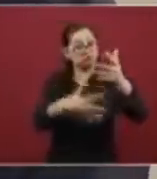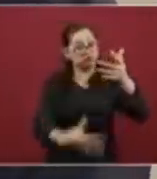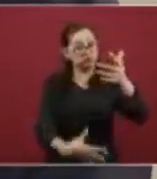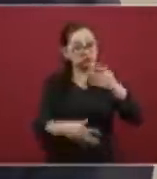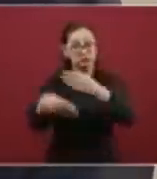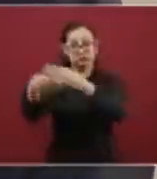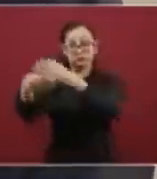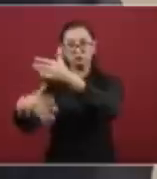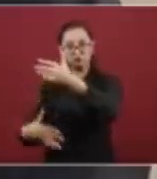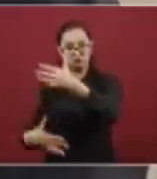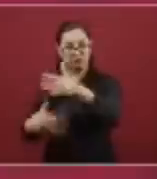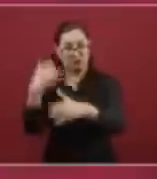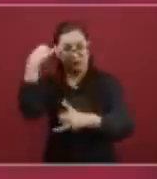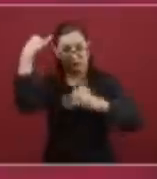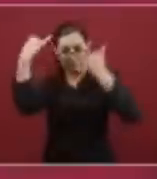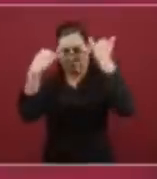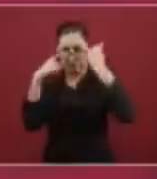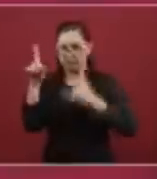fundadas